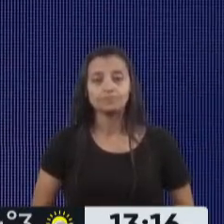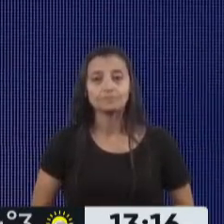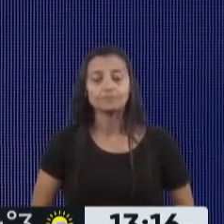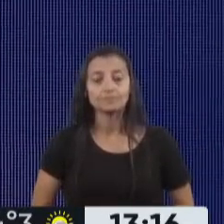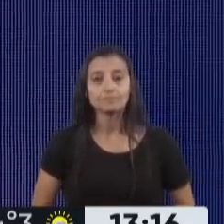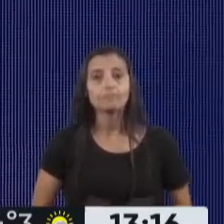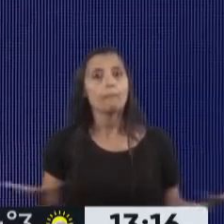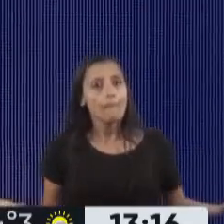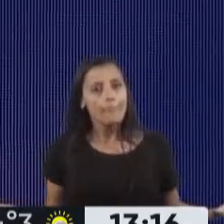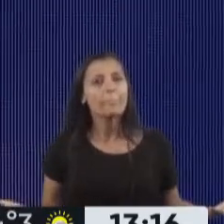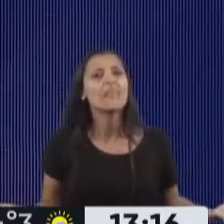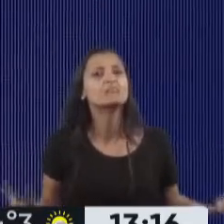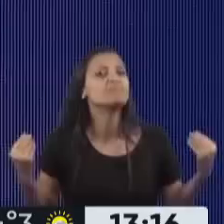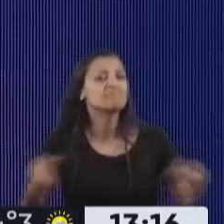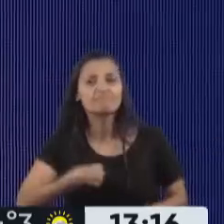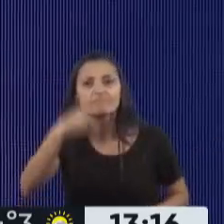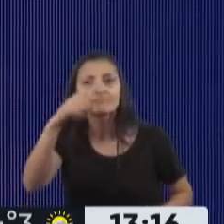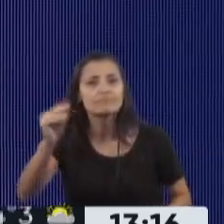¿Y qué implica eso?